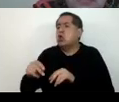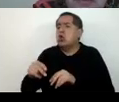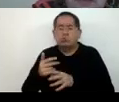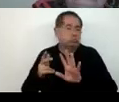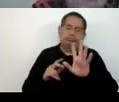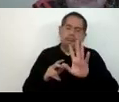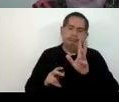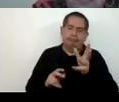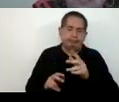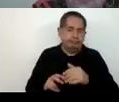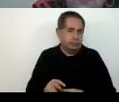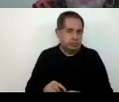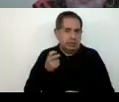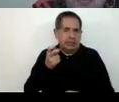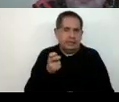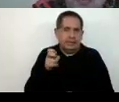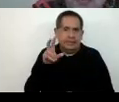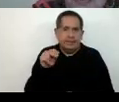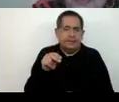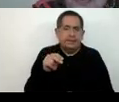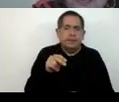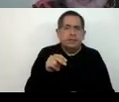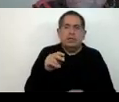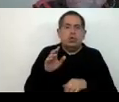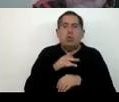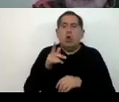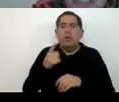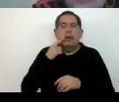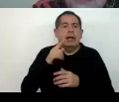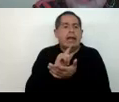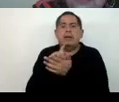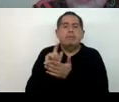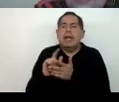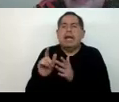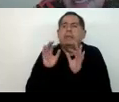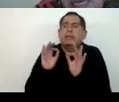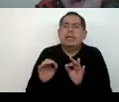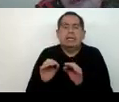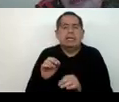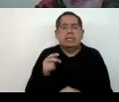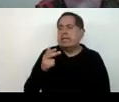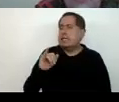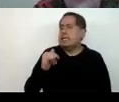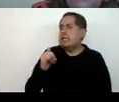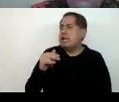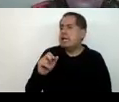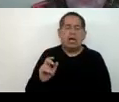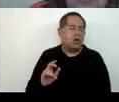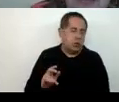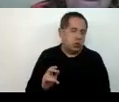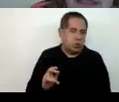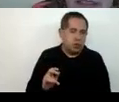padecimiento, pero no por higiene. Aquí lo que estaría recomendado es,